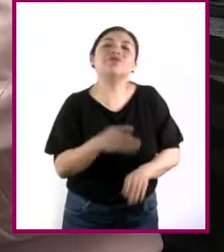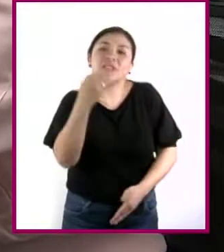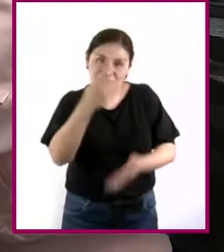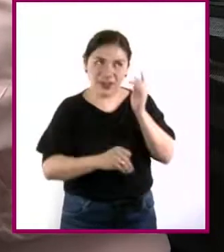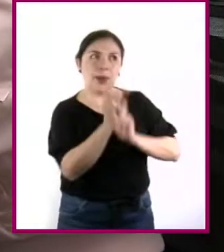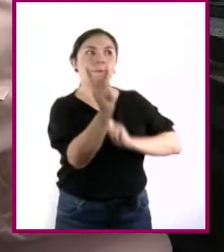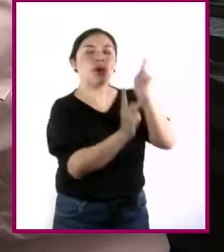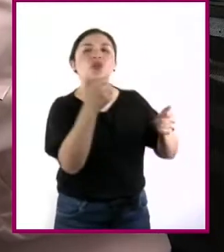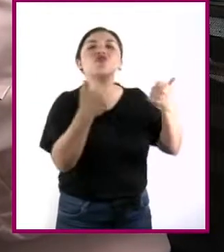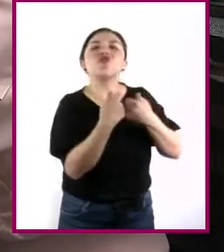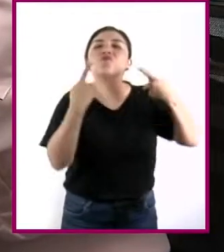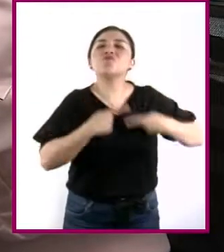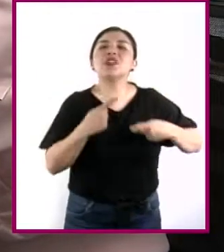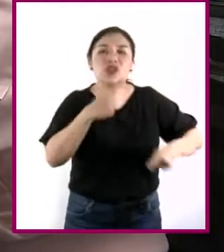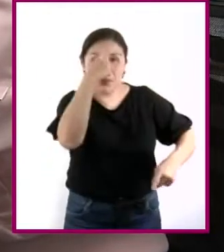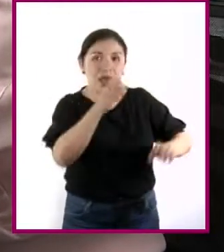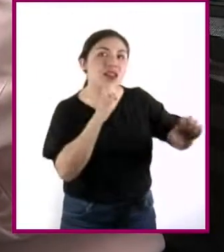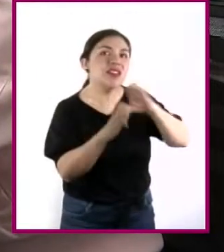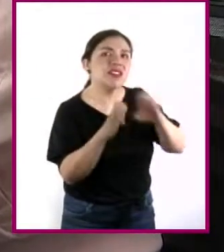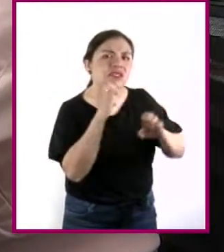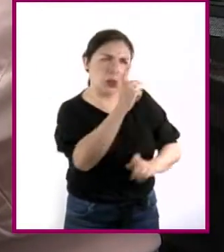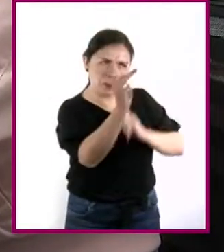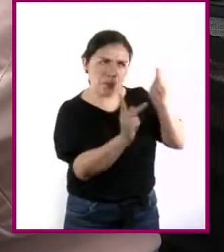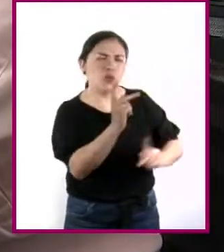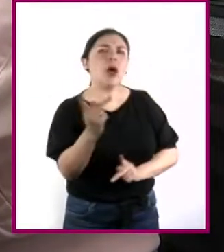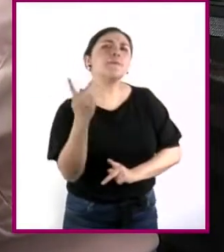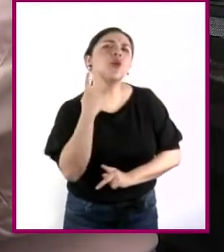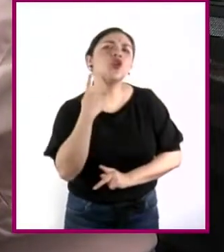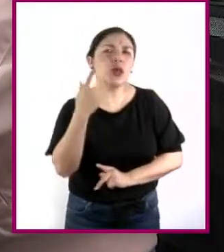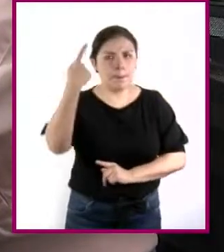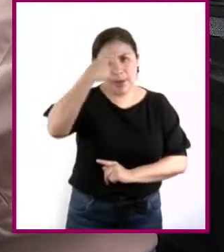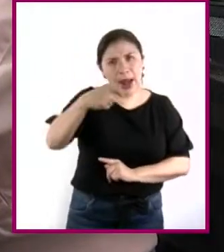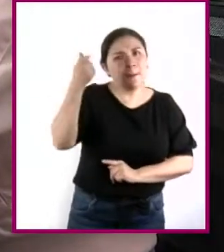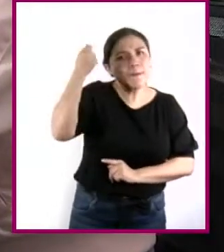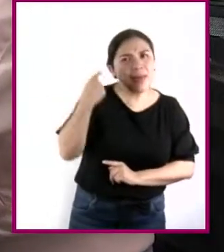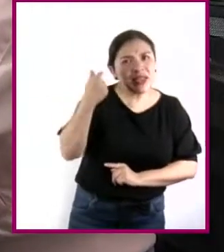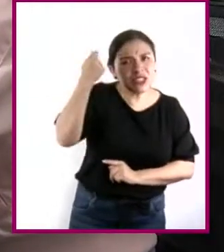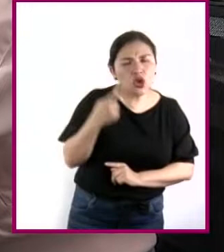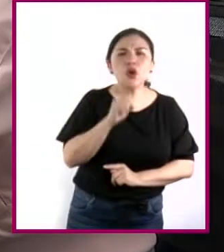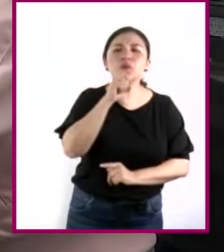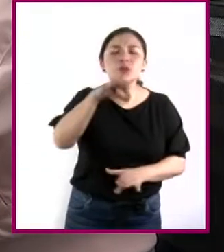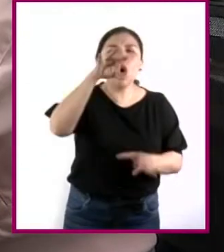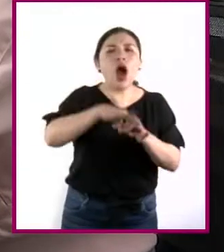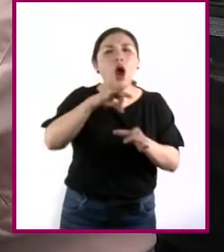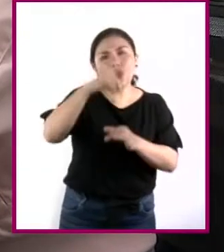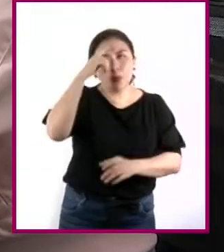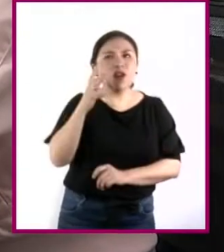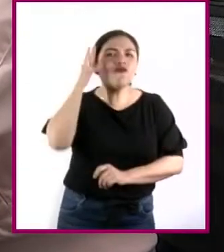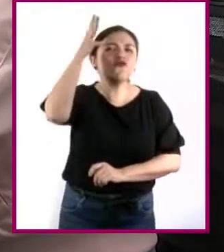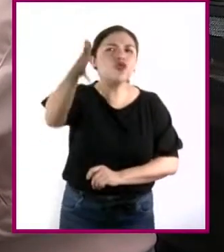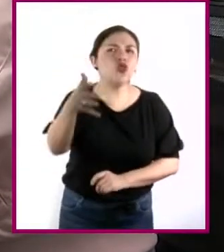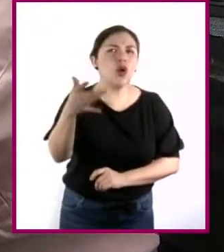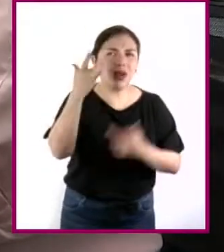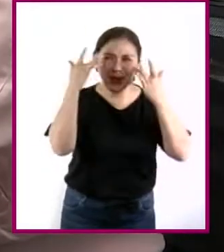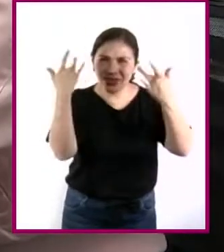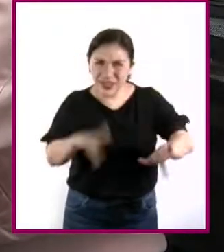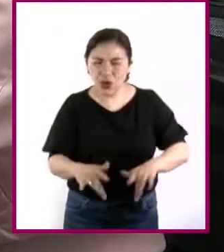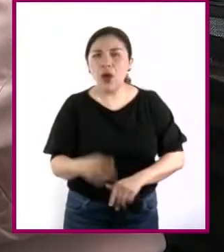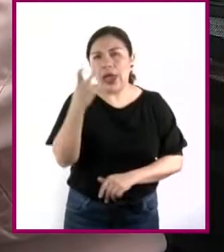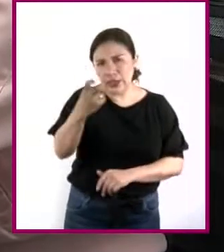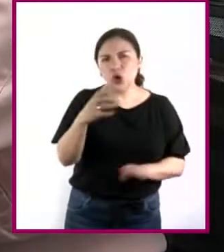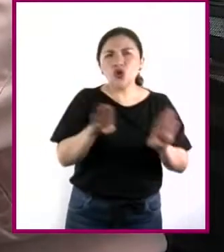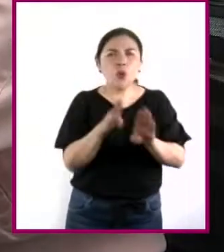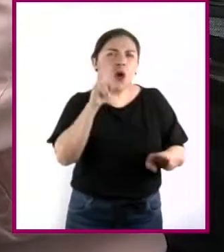podamos entrevistar. Preguntemos acerca de las políticas de pensión y de las políticas de ahorro para el retiro y contrastemos la información con